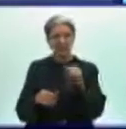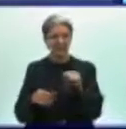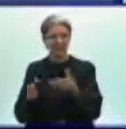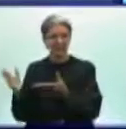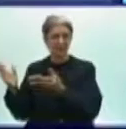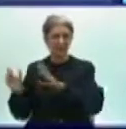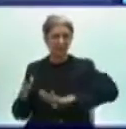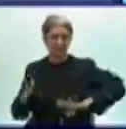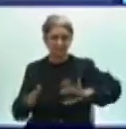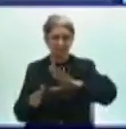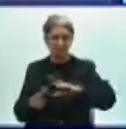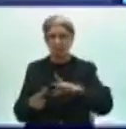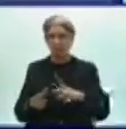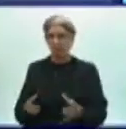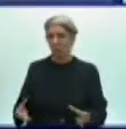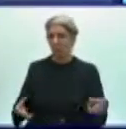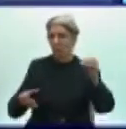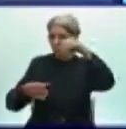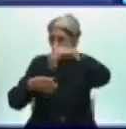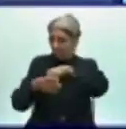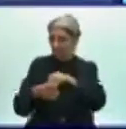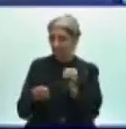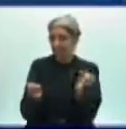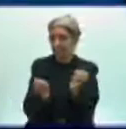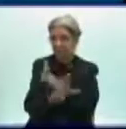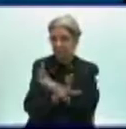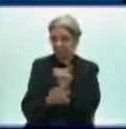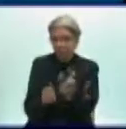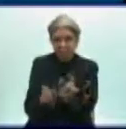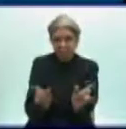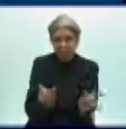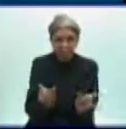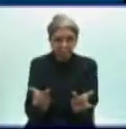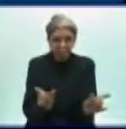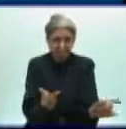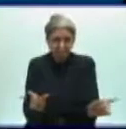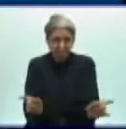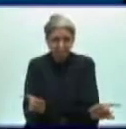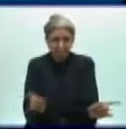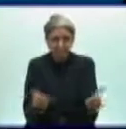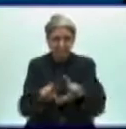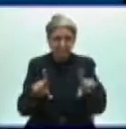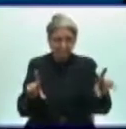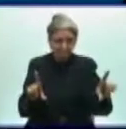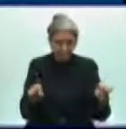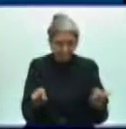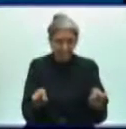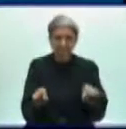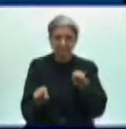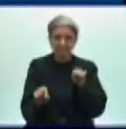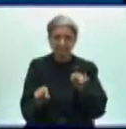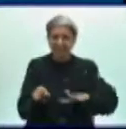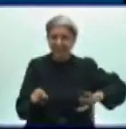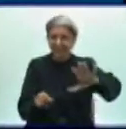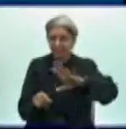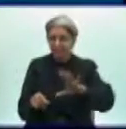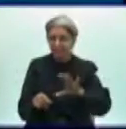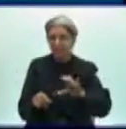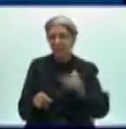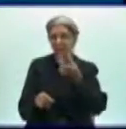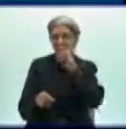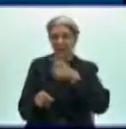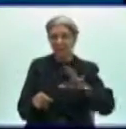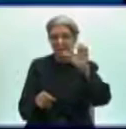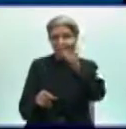dice: complete los espacios en blanco del siguiente párrafo. La región de África subsahariana